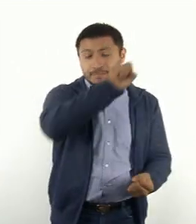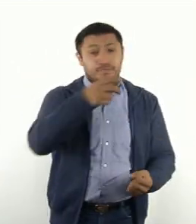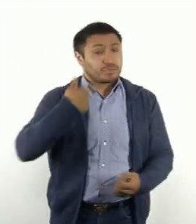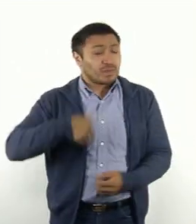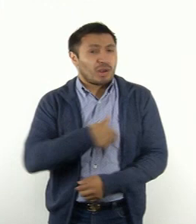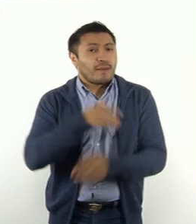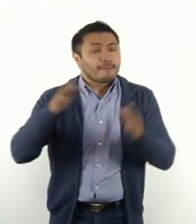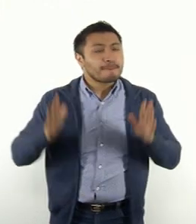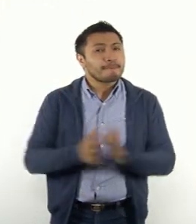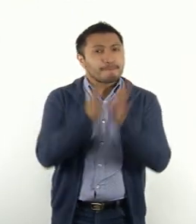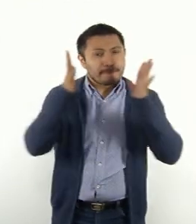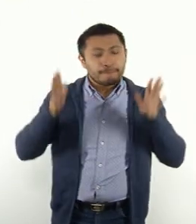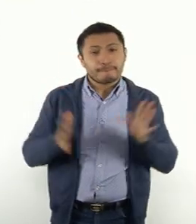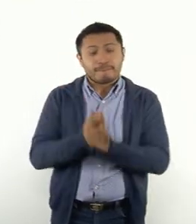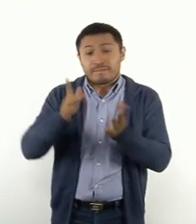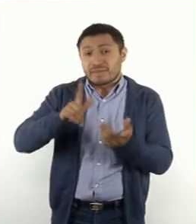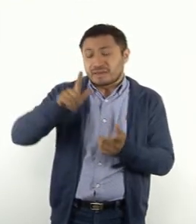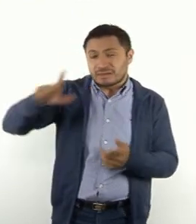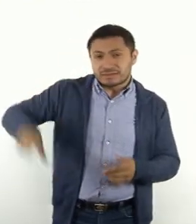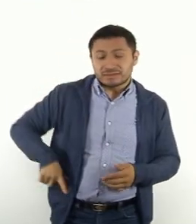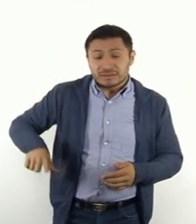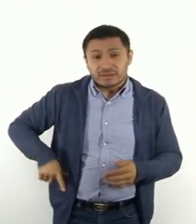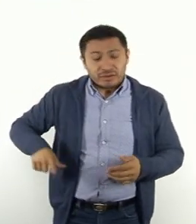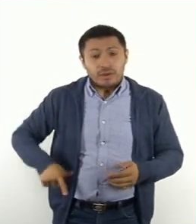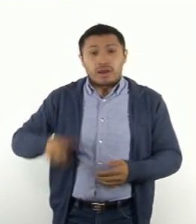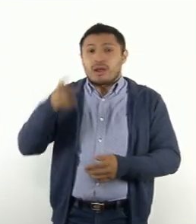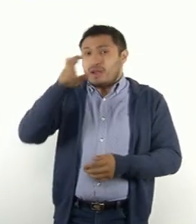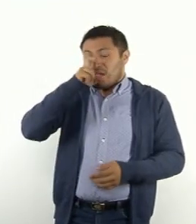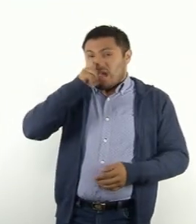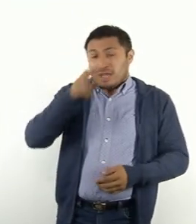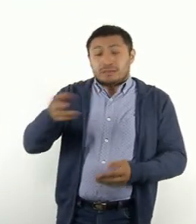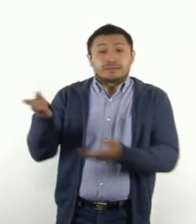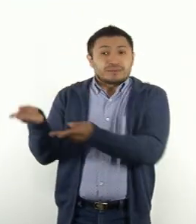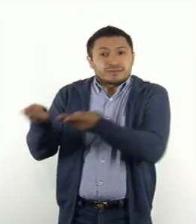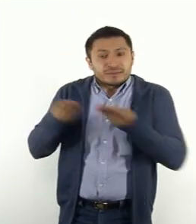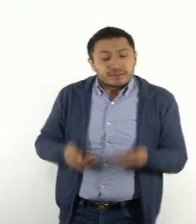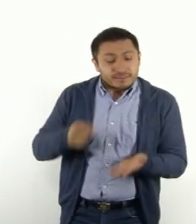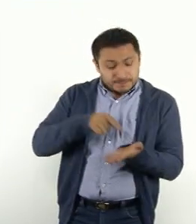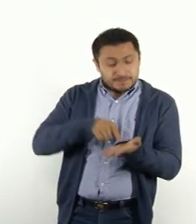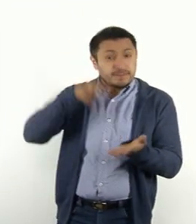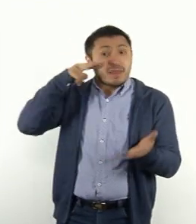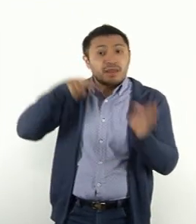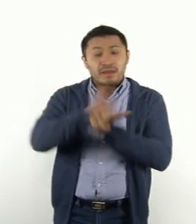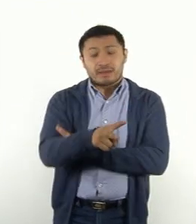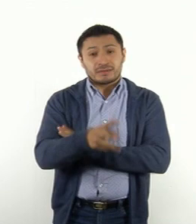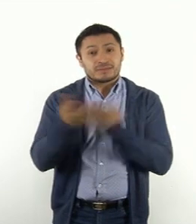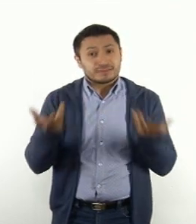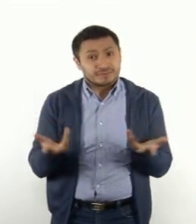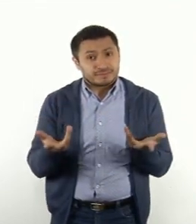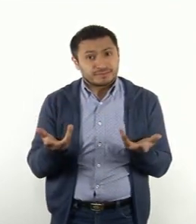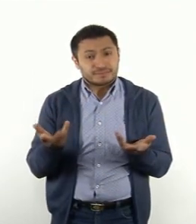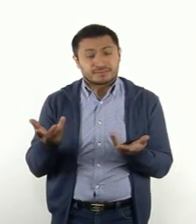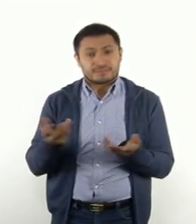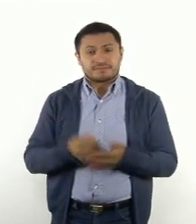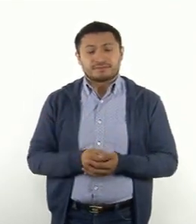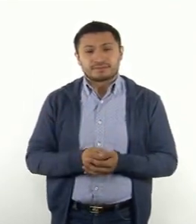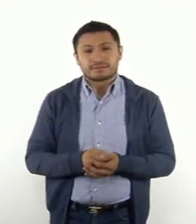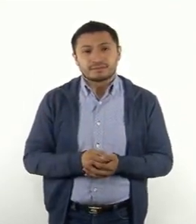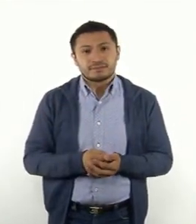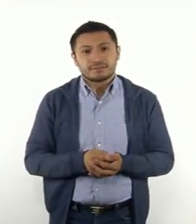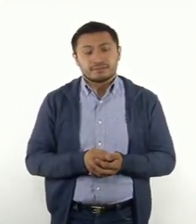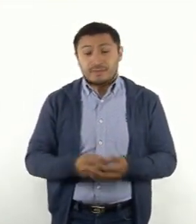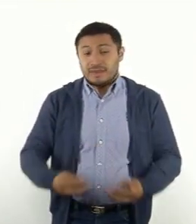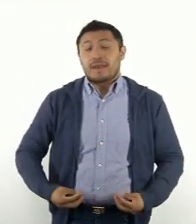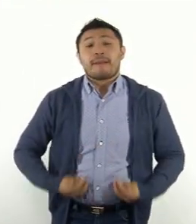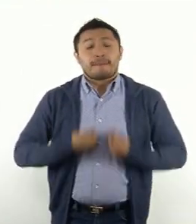en la vida política y exigir transparencia a los servidores públicos de alto rango. En la vida